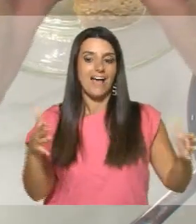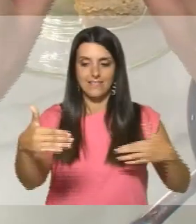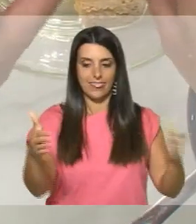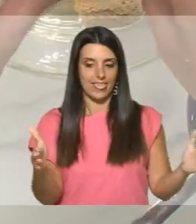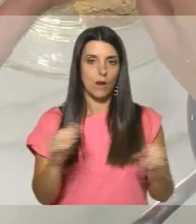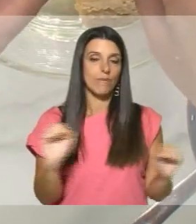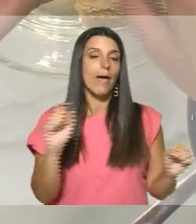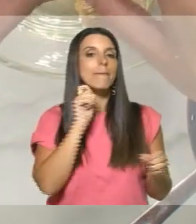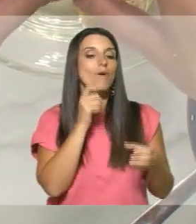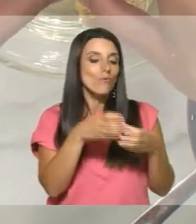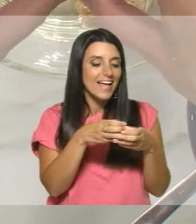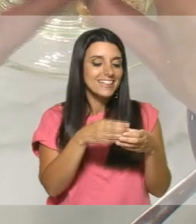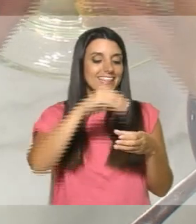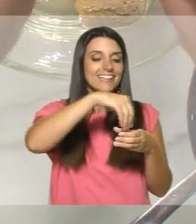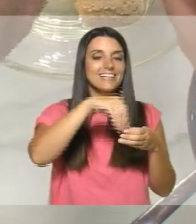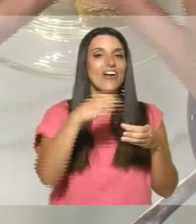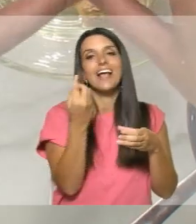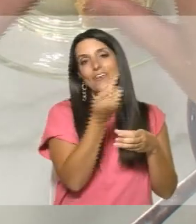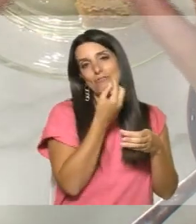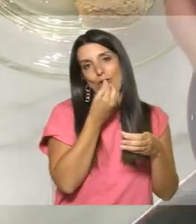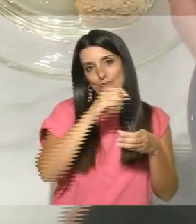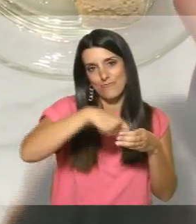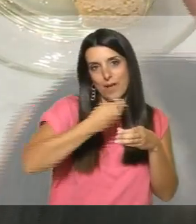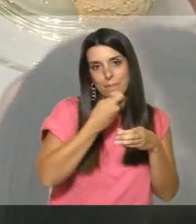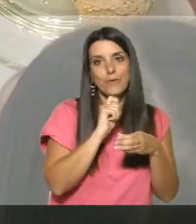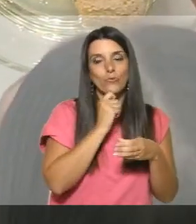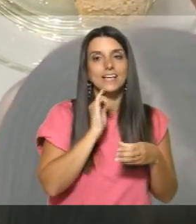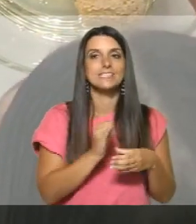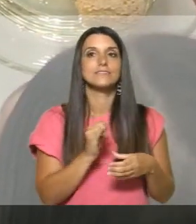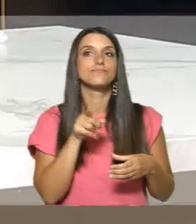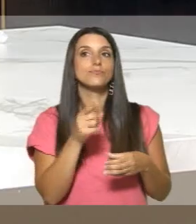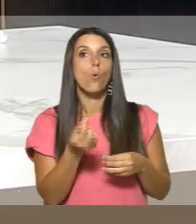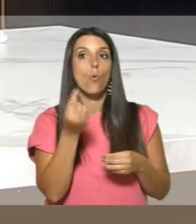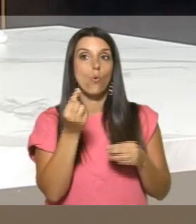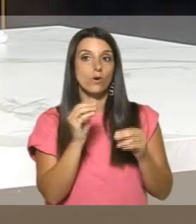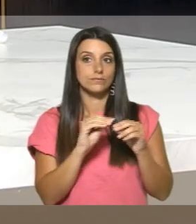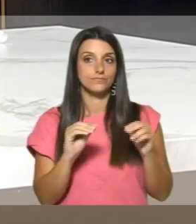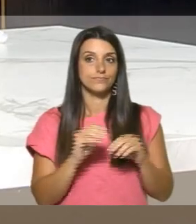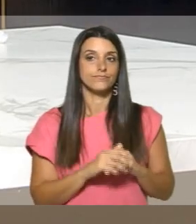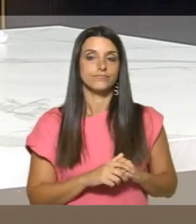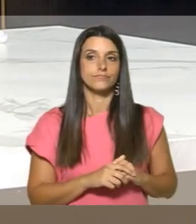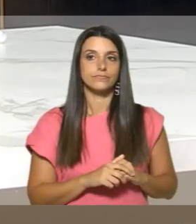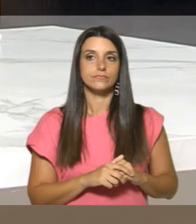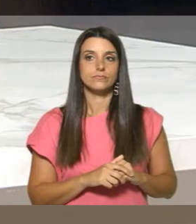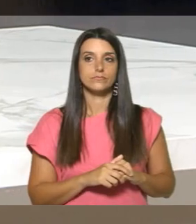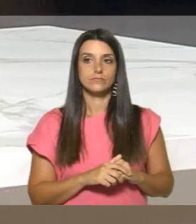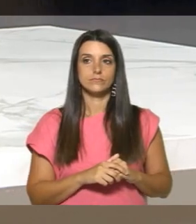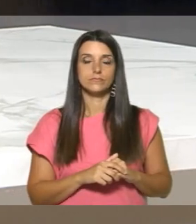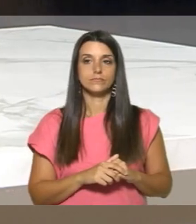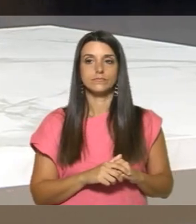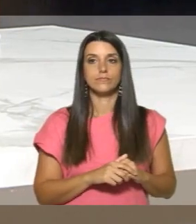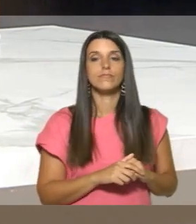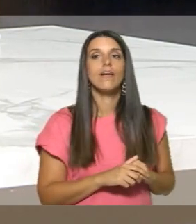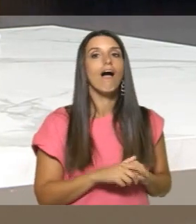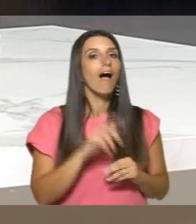también. A mí me gusta la idea de hacerlo como en copitas. Entonces, vas a poner una base por acá. Vamos a poner otras por acá. En